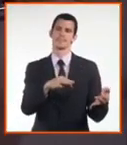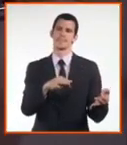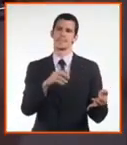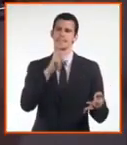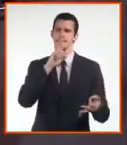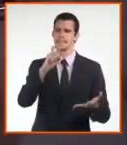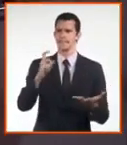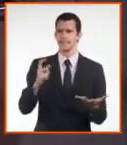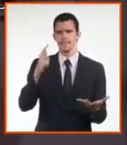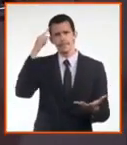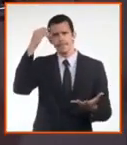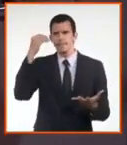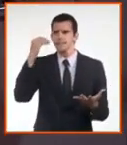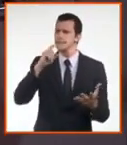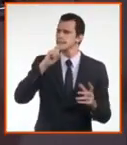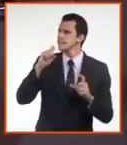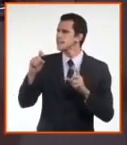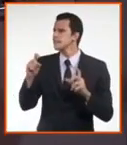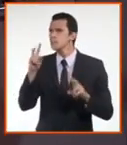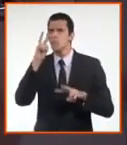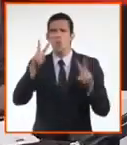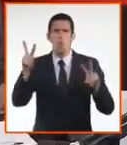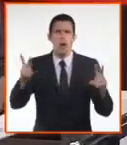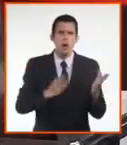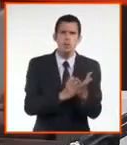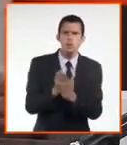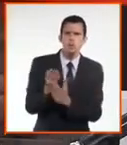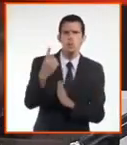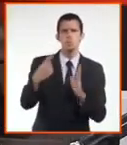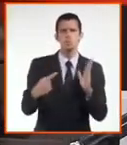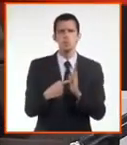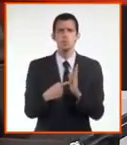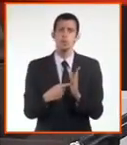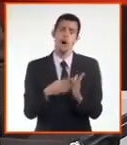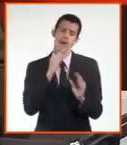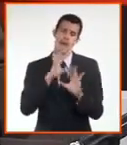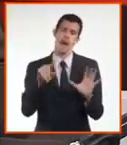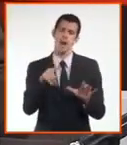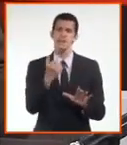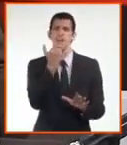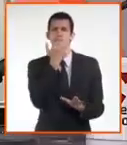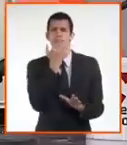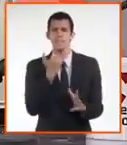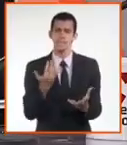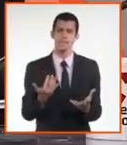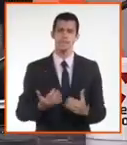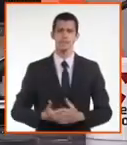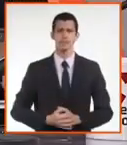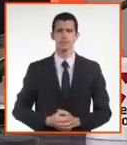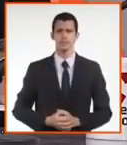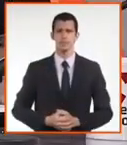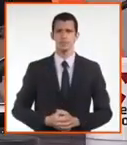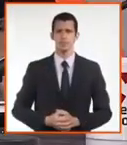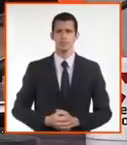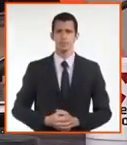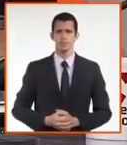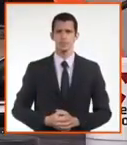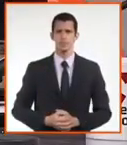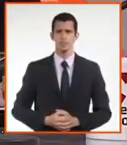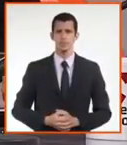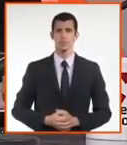había una afectación con respecto a esto usted duda son seres complejas que se están